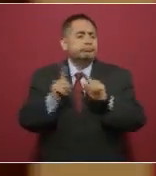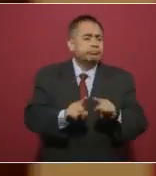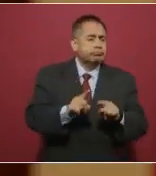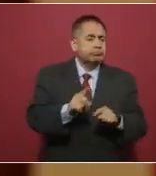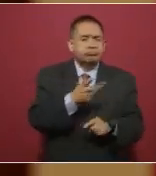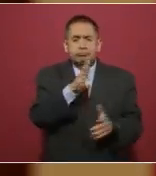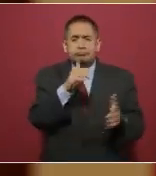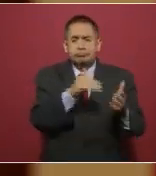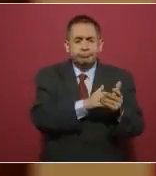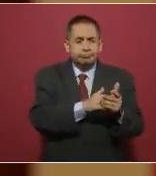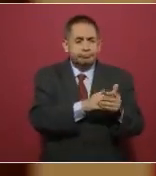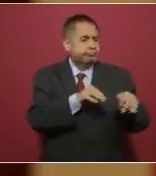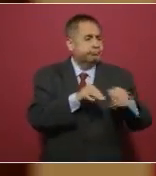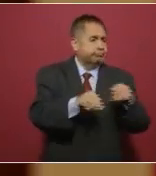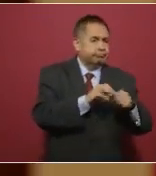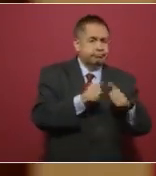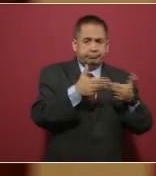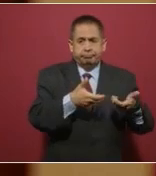10,000.